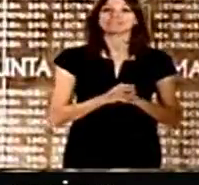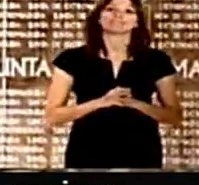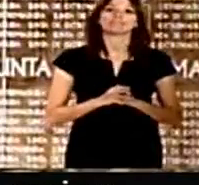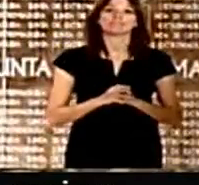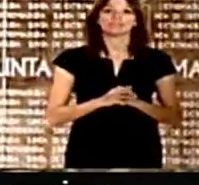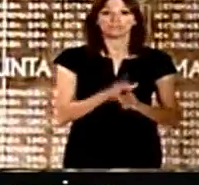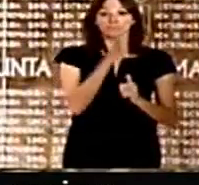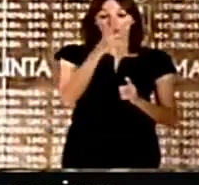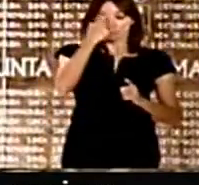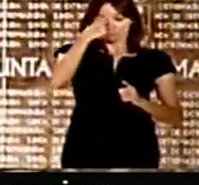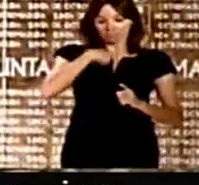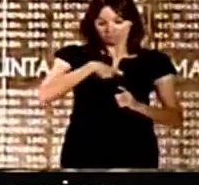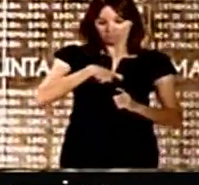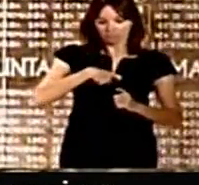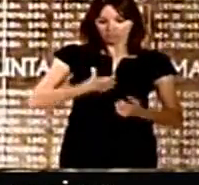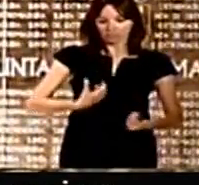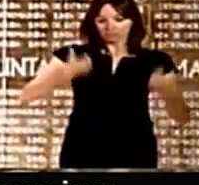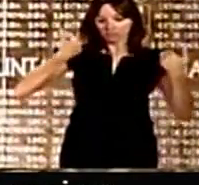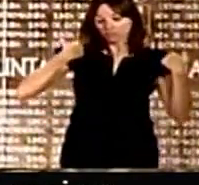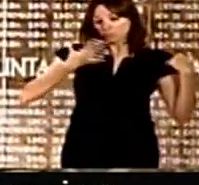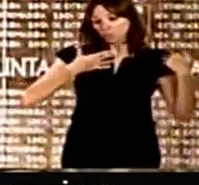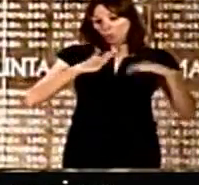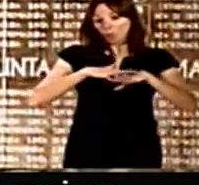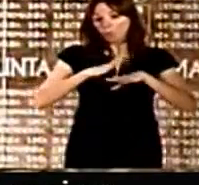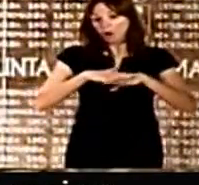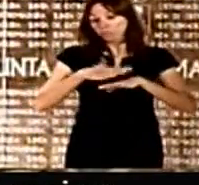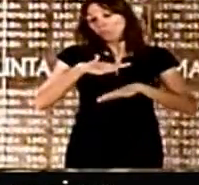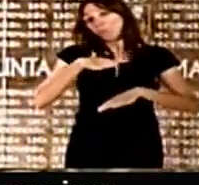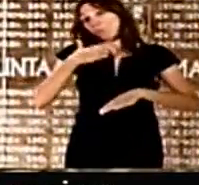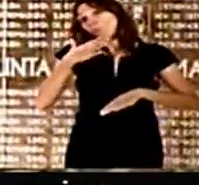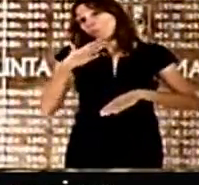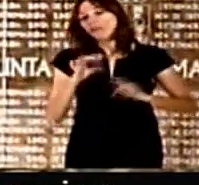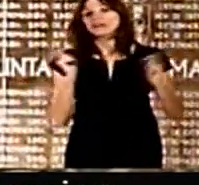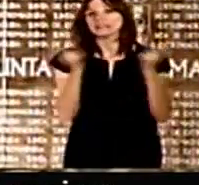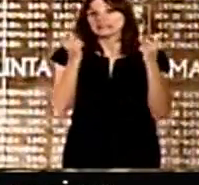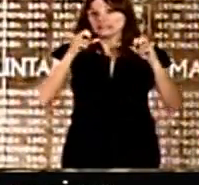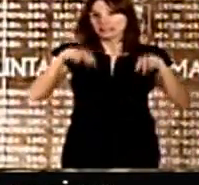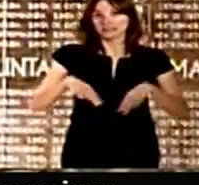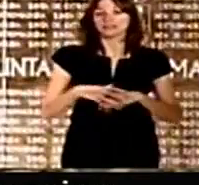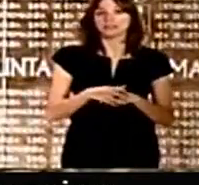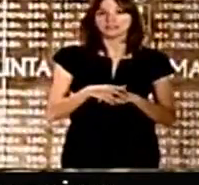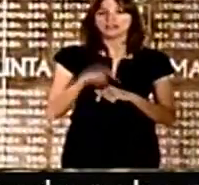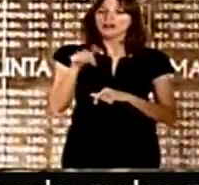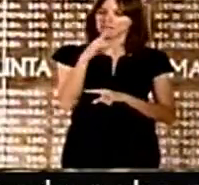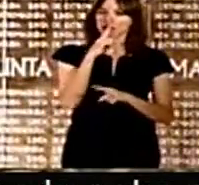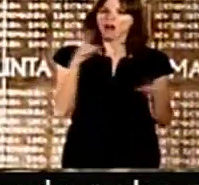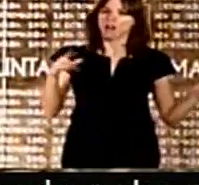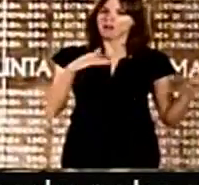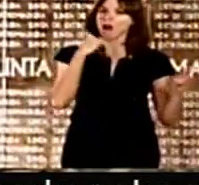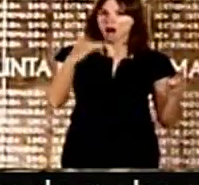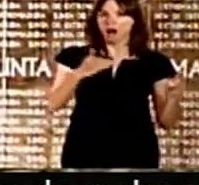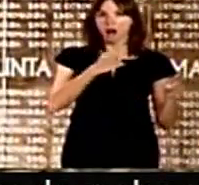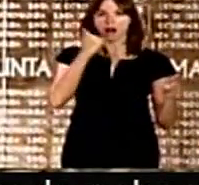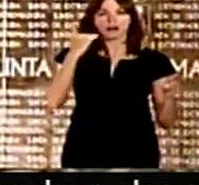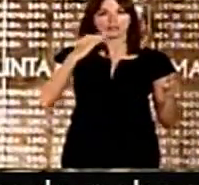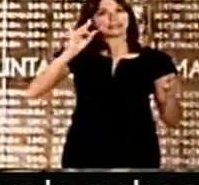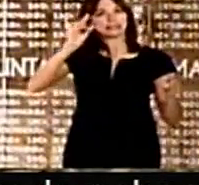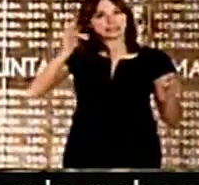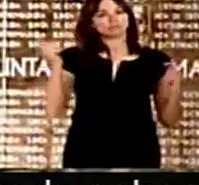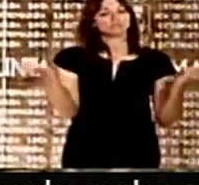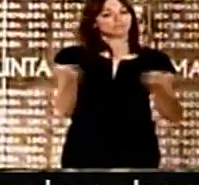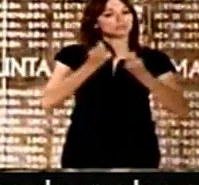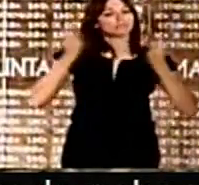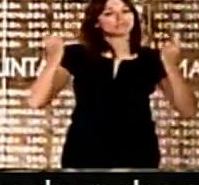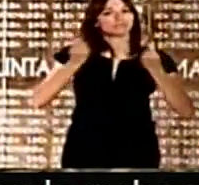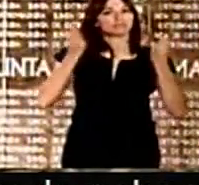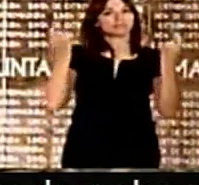parte que a mí me corresponde se lo puedo achacar a eso. Por eso este año sí que vamos a hacer alguna acción de comunicación importante en lo que